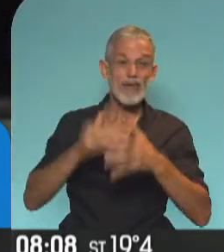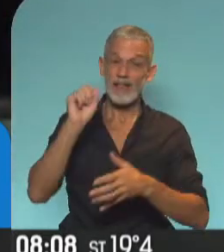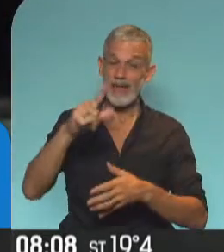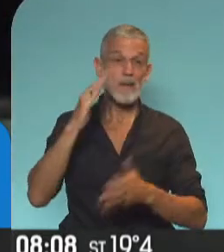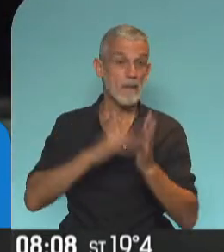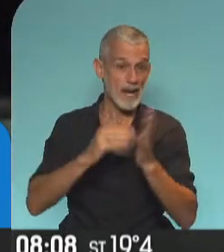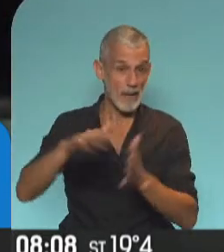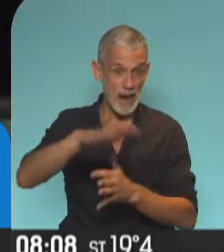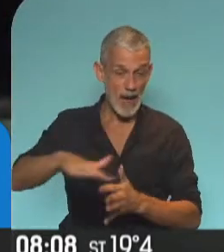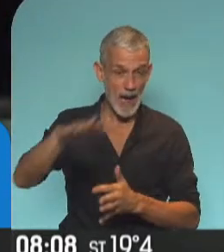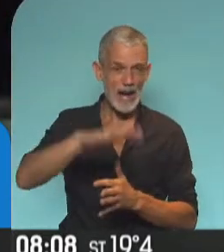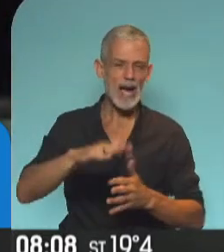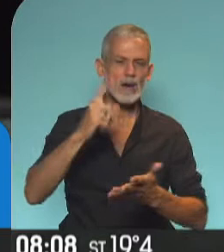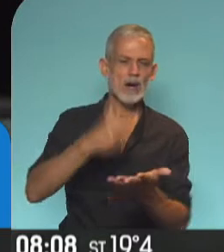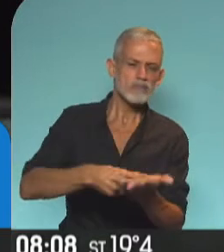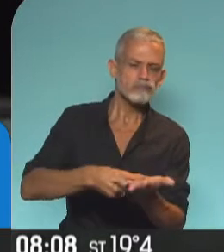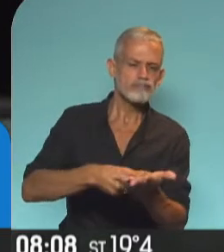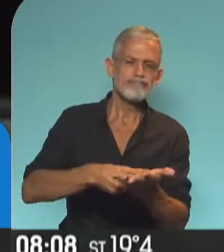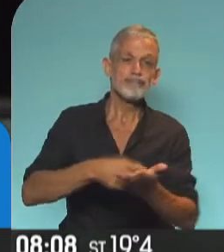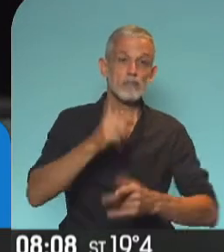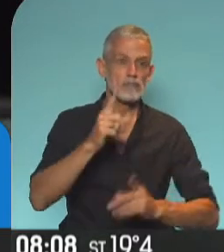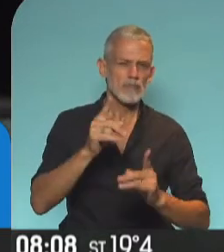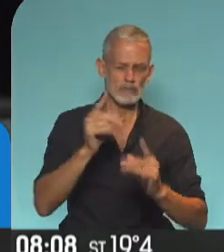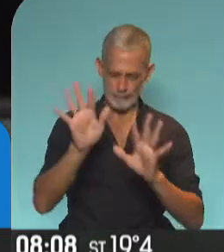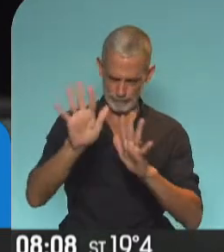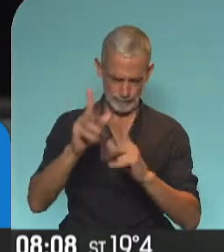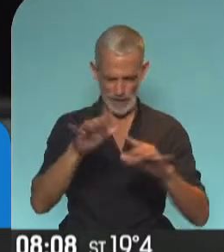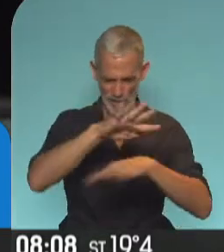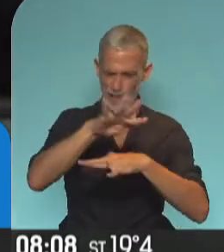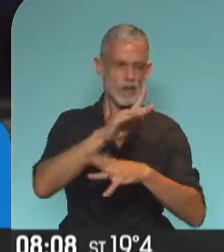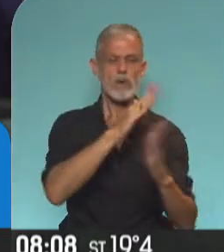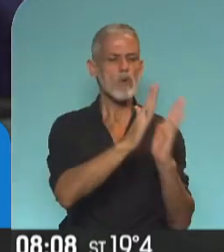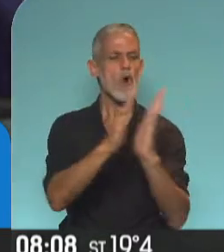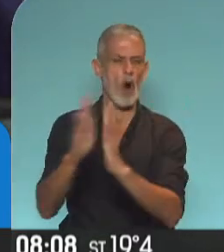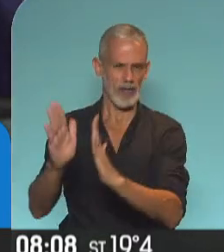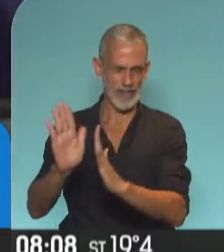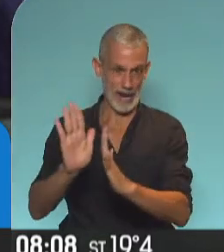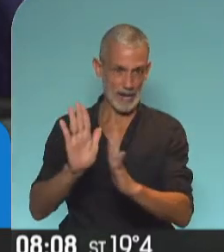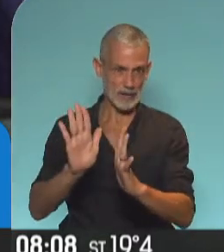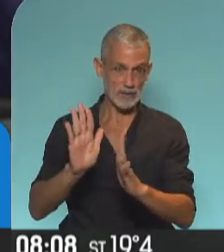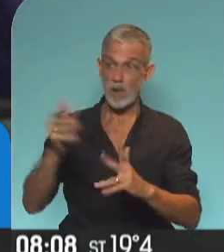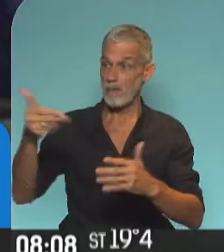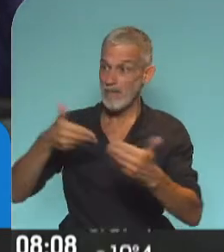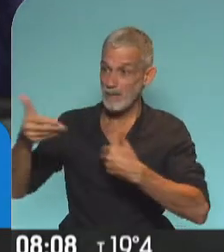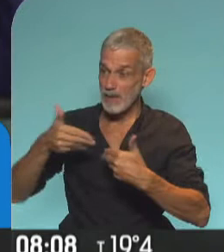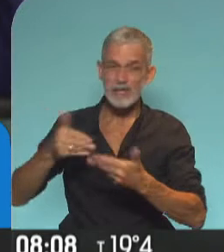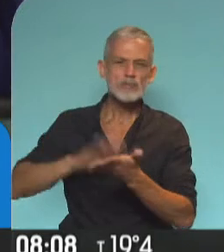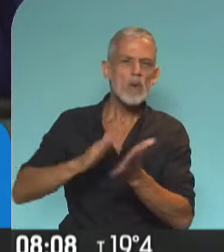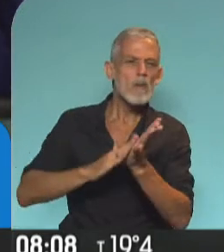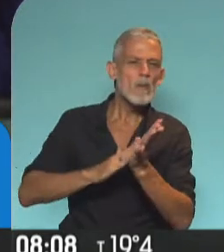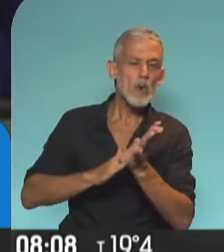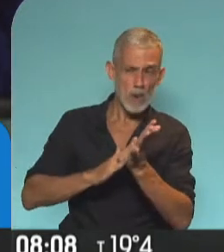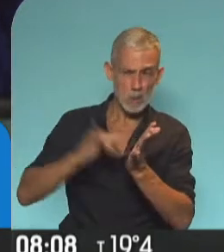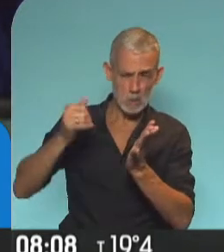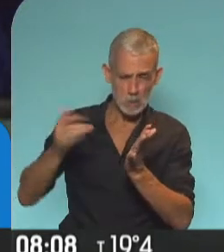Blanca resolvió de alguna manera ordenar toda esta historia porque hizo lugar a unos pedidos de medidas de prueba que